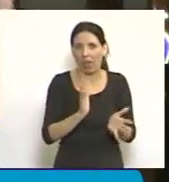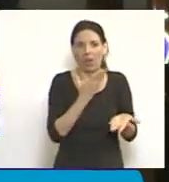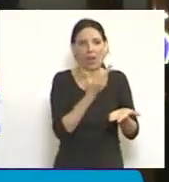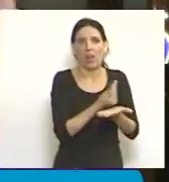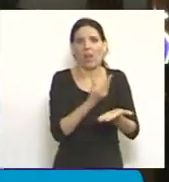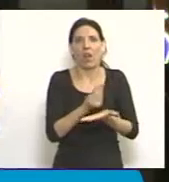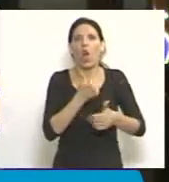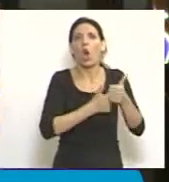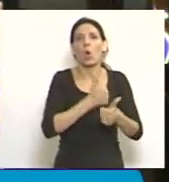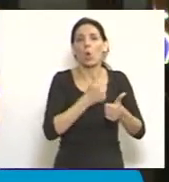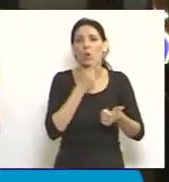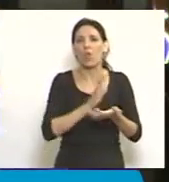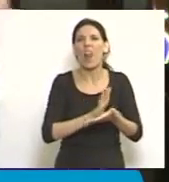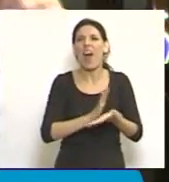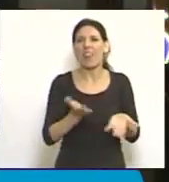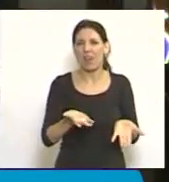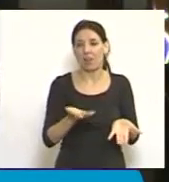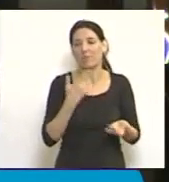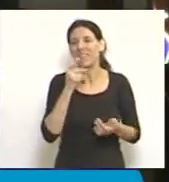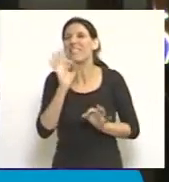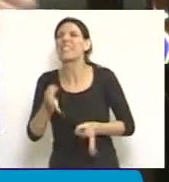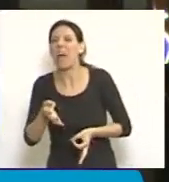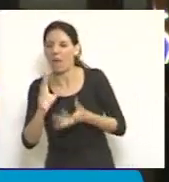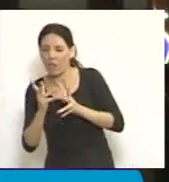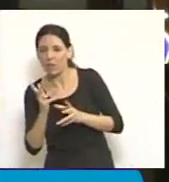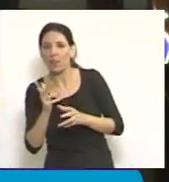cualquier lugar remoto y alejado de la